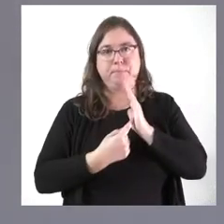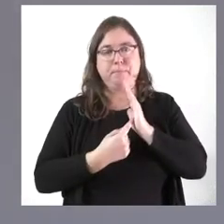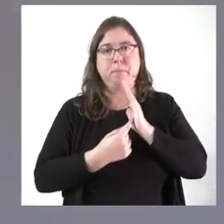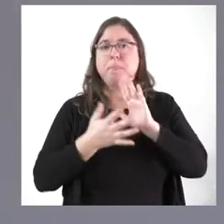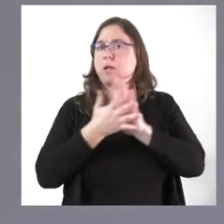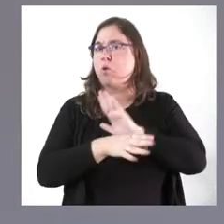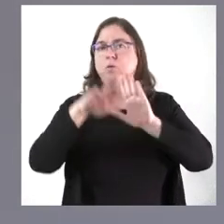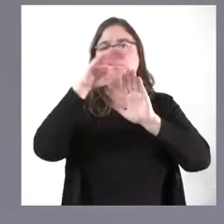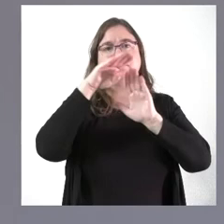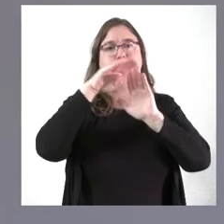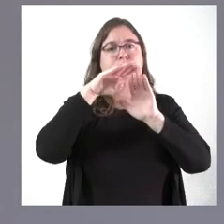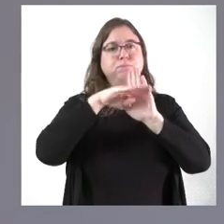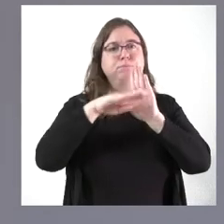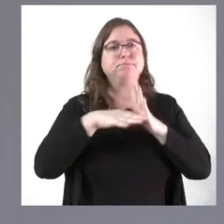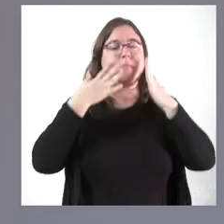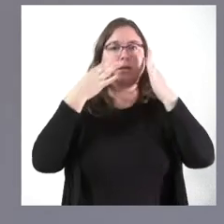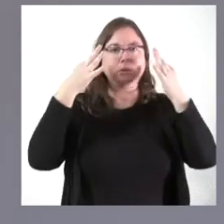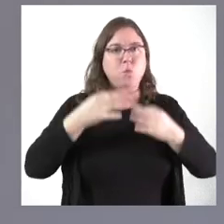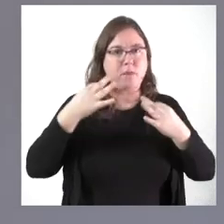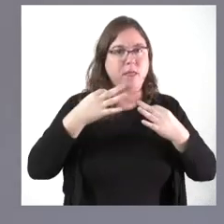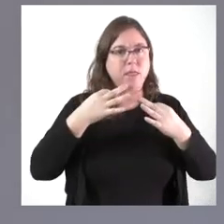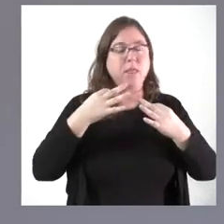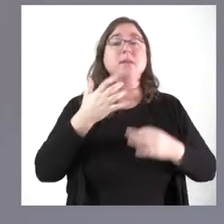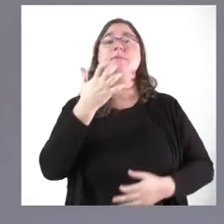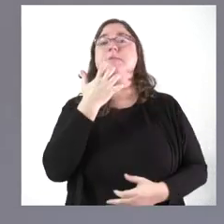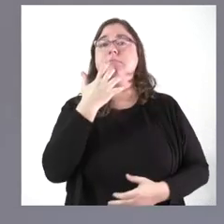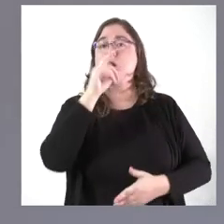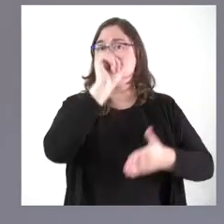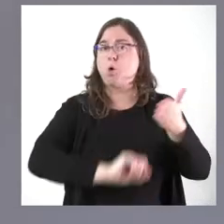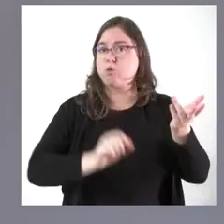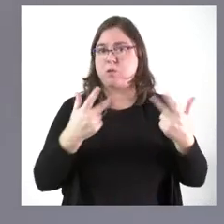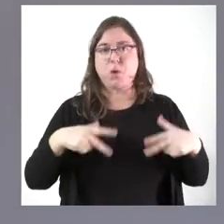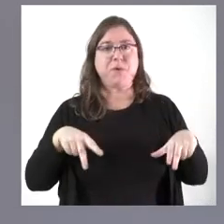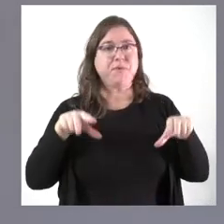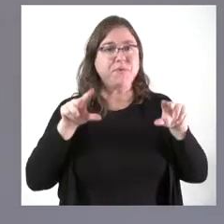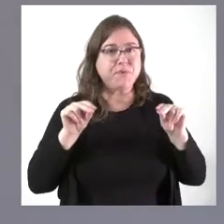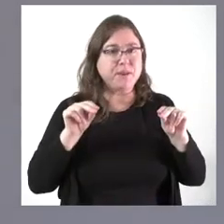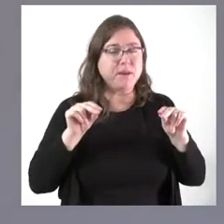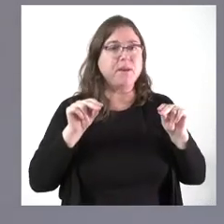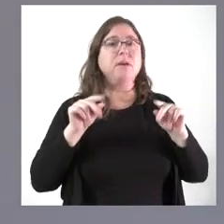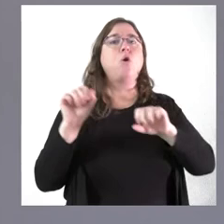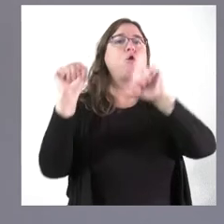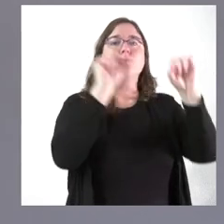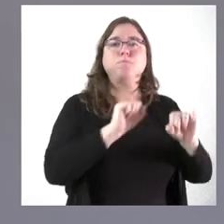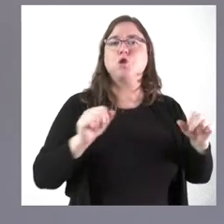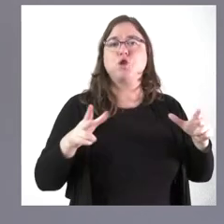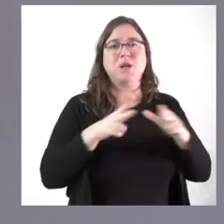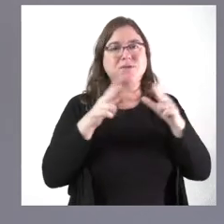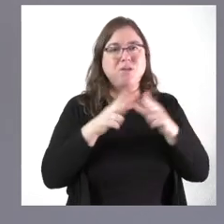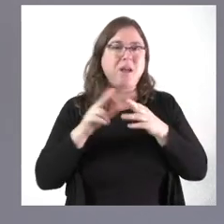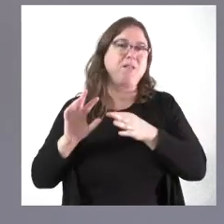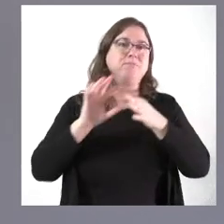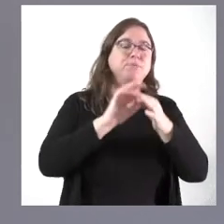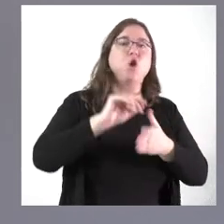todas las condiciones de seguridad cuando finalice el contrato por tanto con todas las condiciones de protección social que corresponde a un contrato